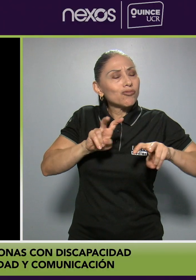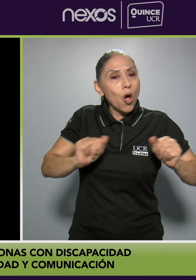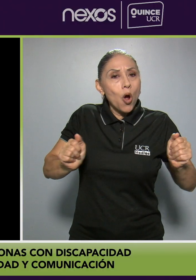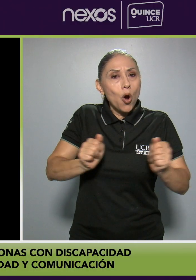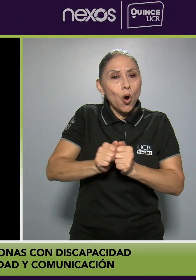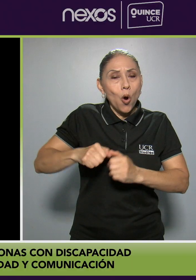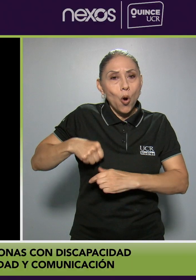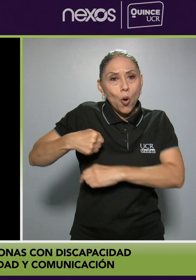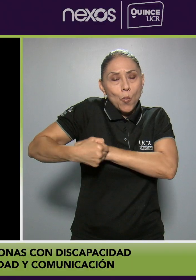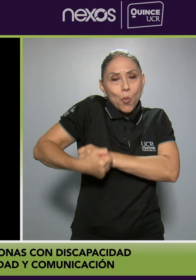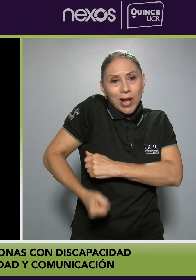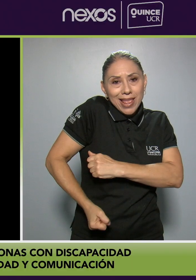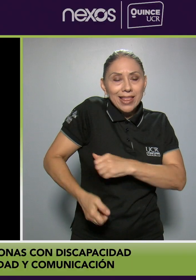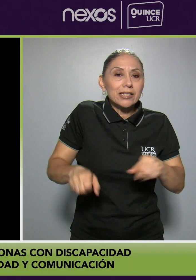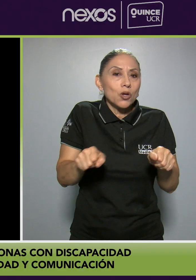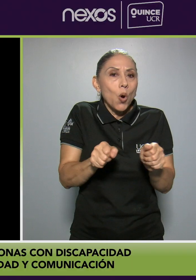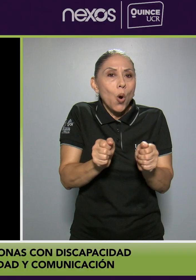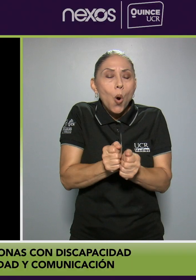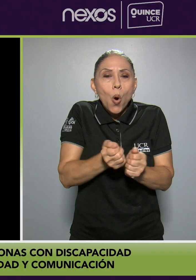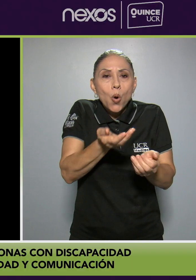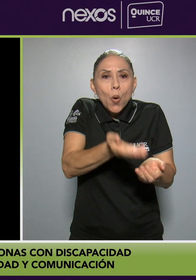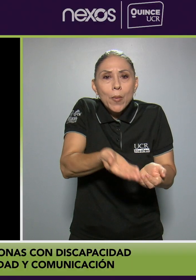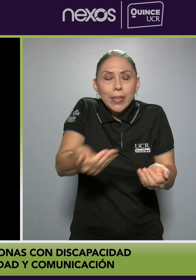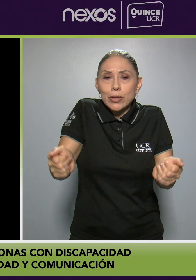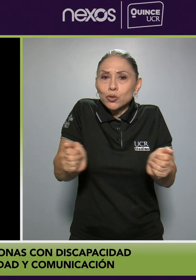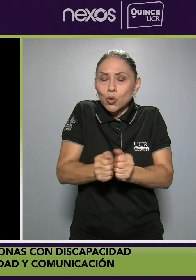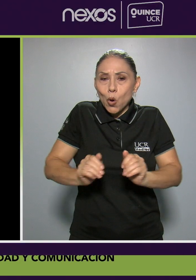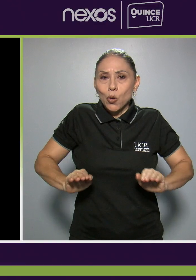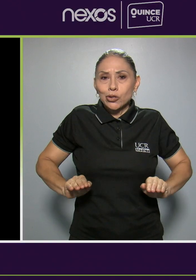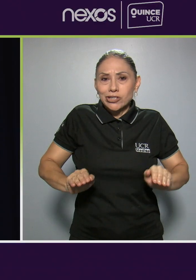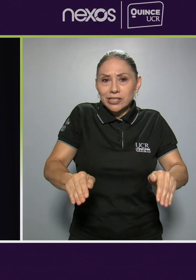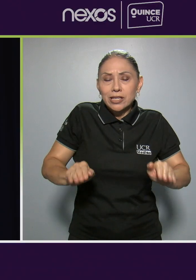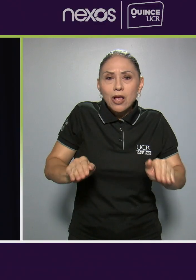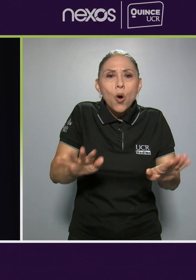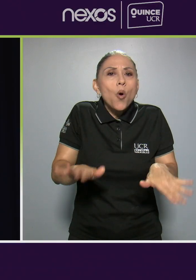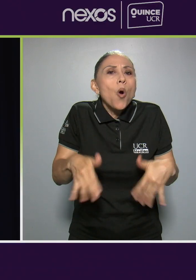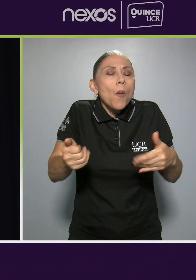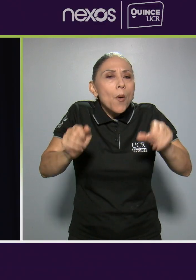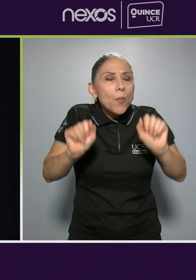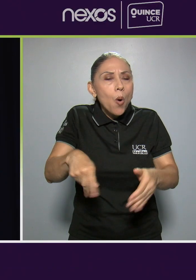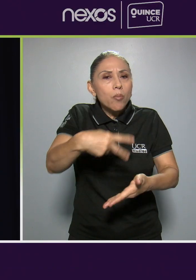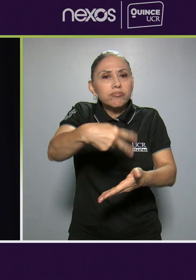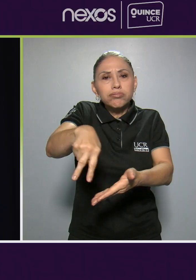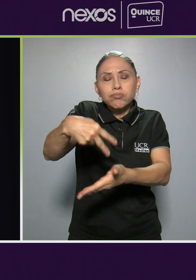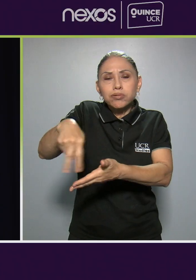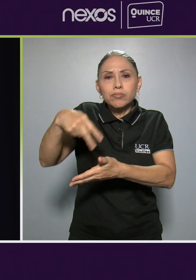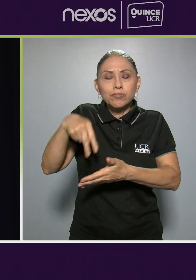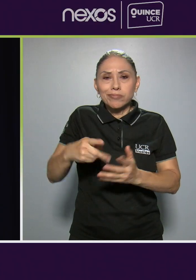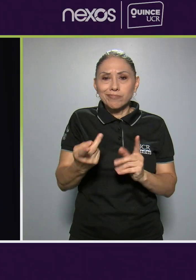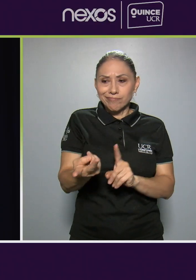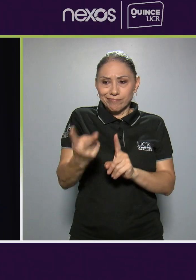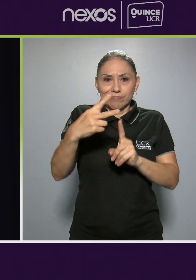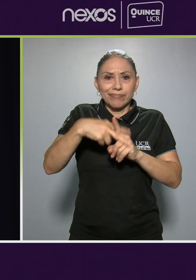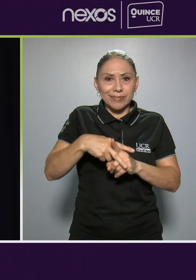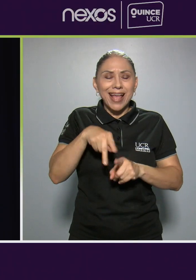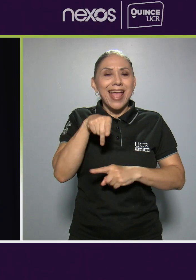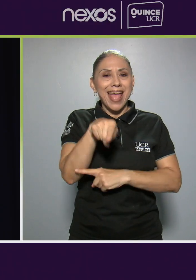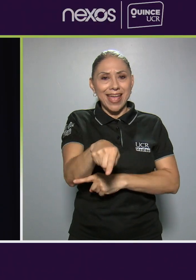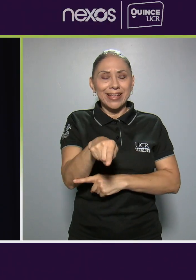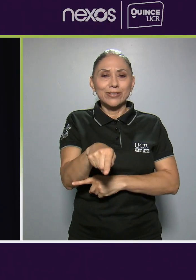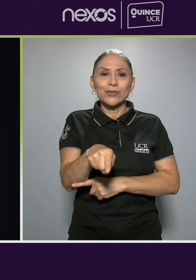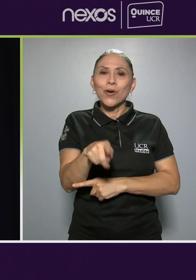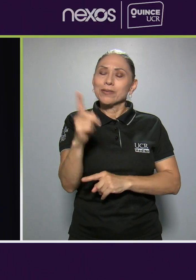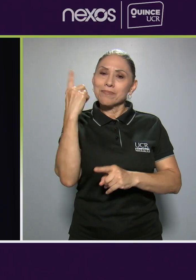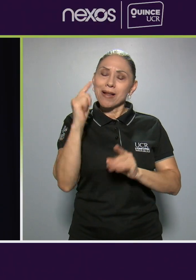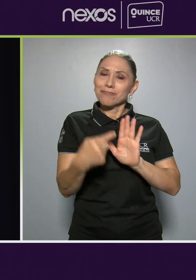cómo explorábamos con objetos, cómo explorábamos con sillas de ruedas, y eso al fin del cabo terminaba siendo una puesta